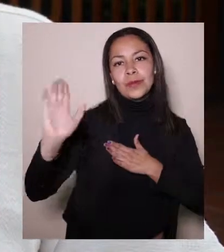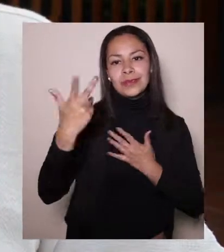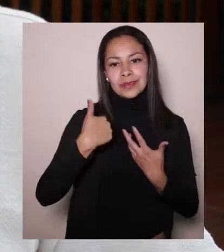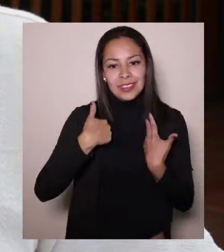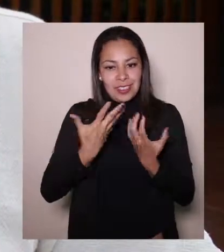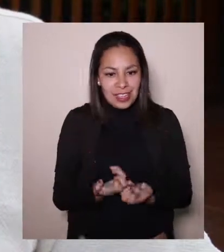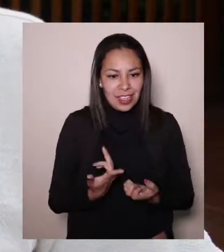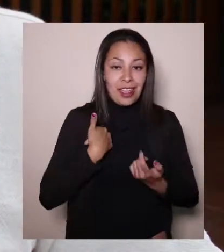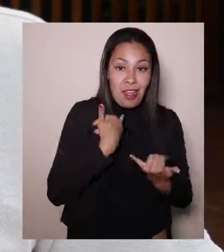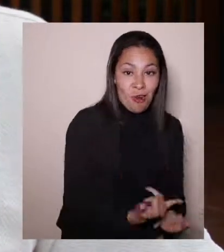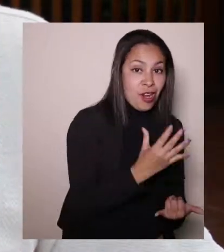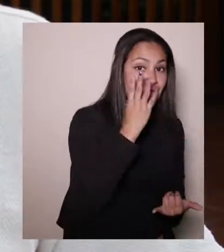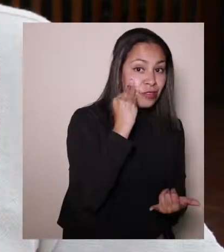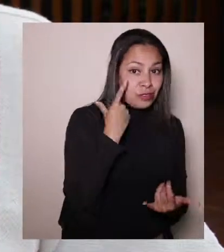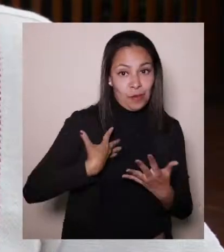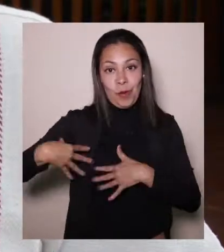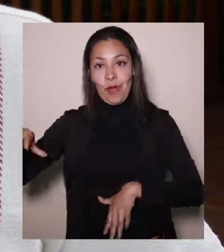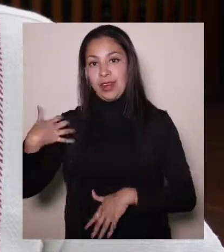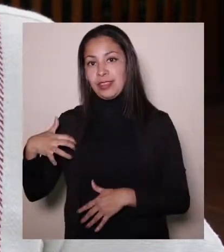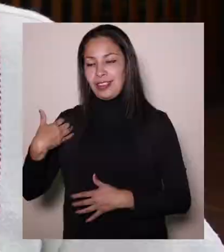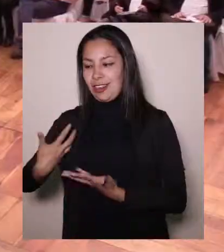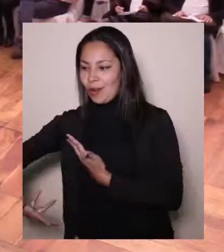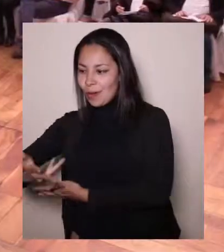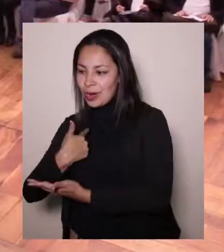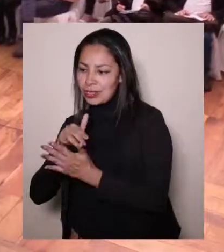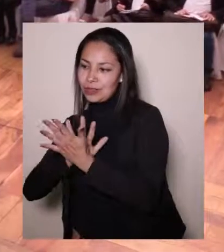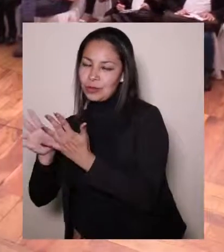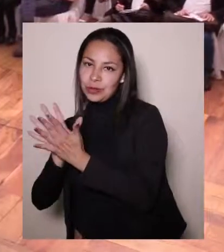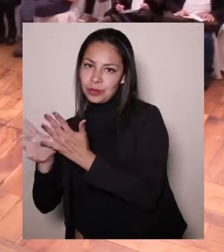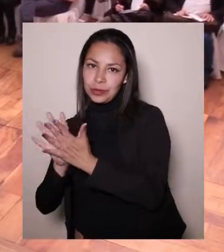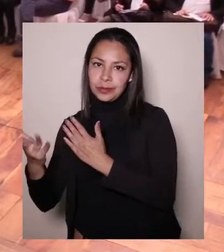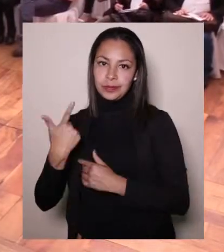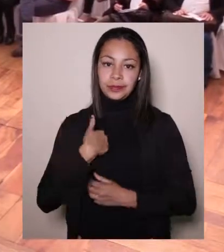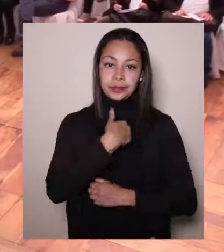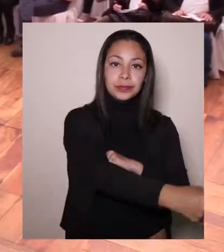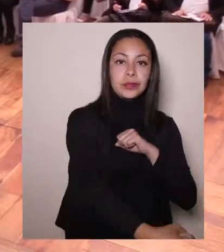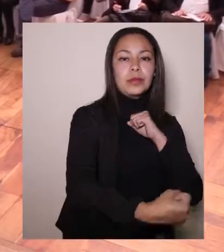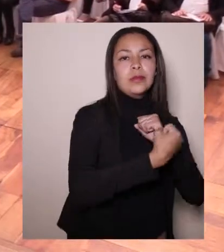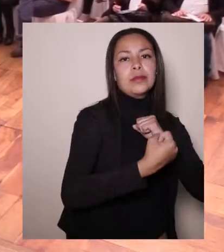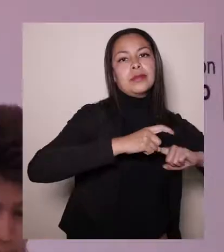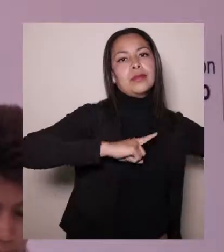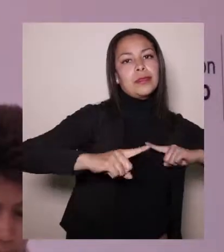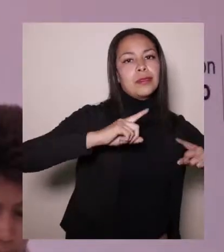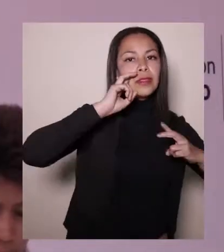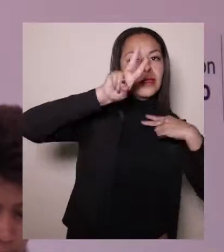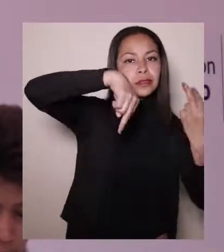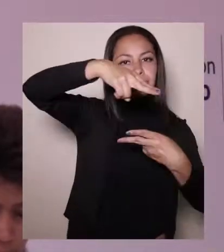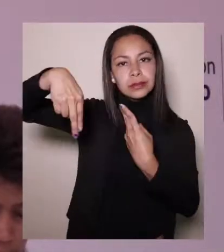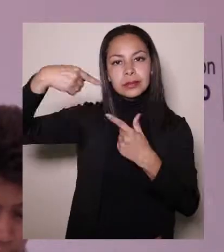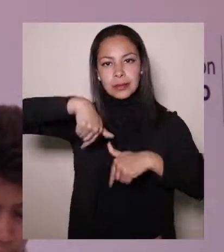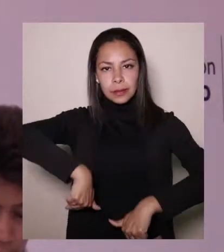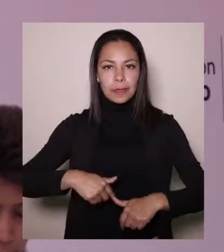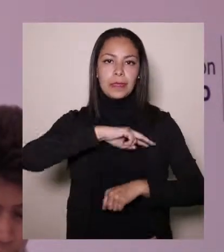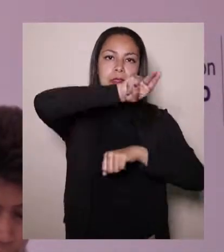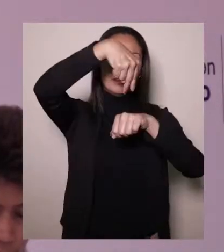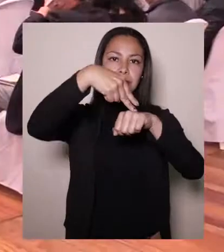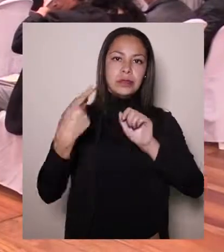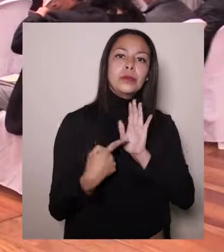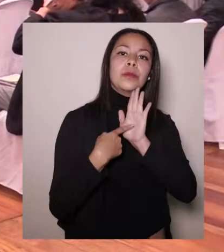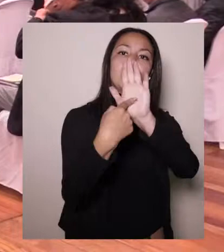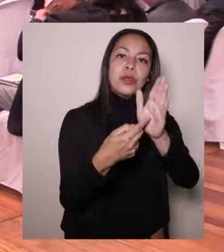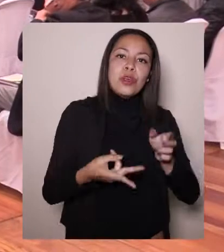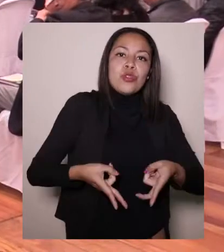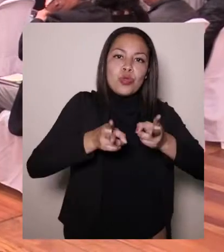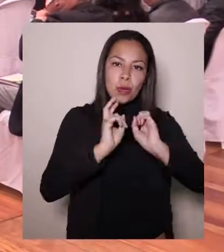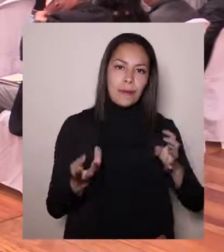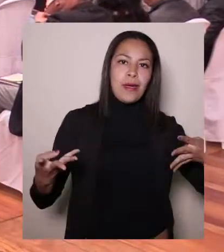siempre comprometido a compartir esta experiencia en la red argentina. Durante el evento, que fue apoyado por la Dirección Administrativa de Turismo de Nariño,